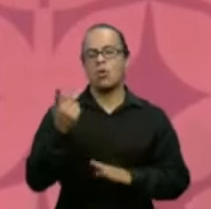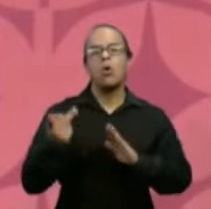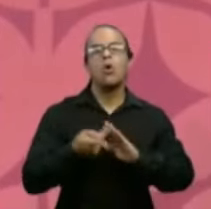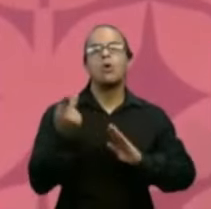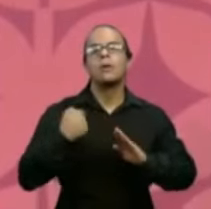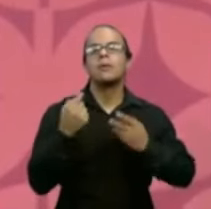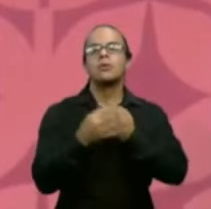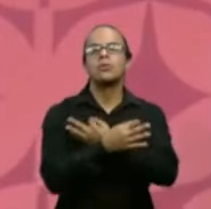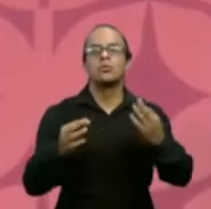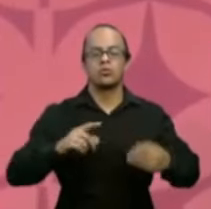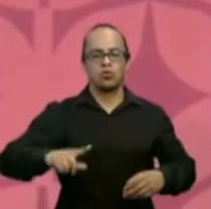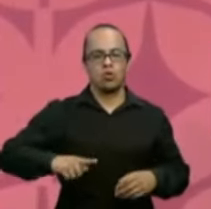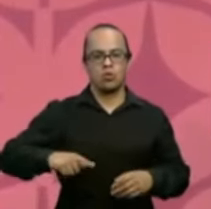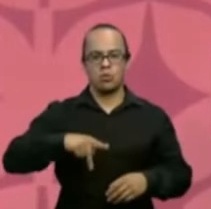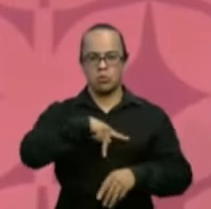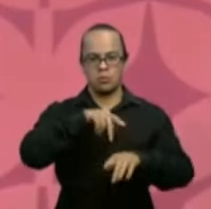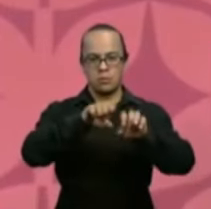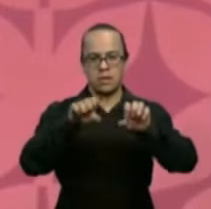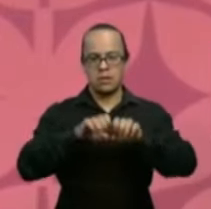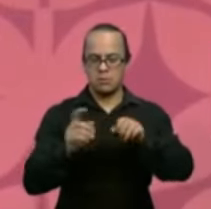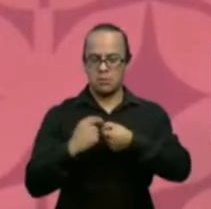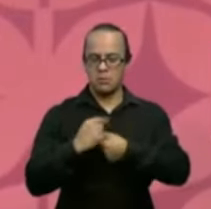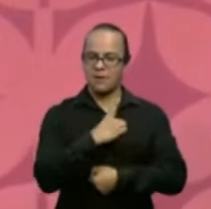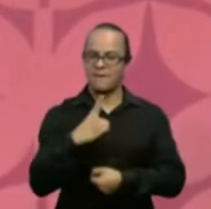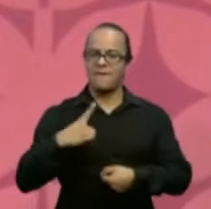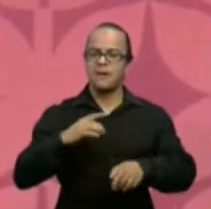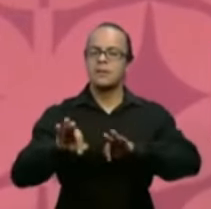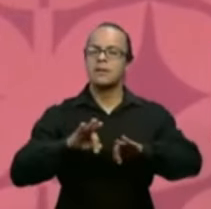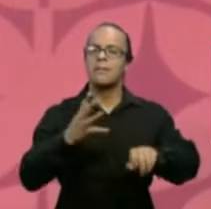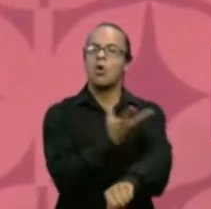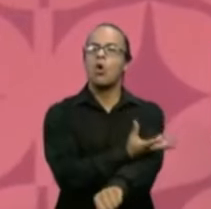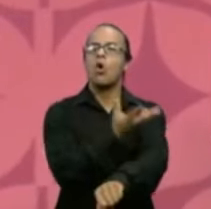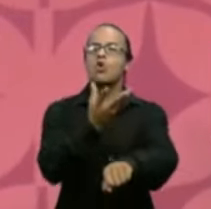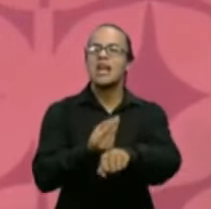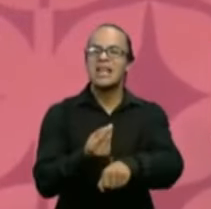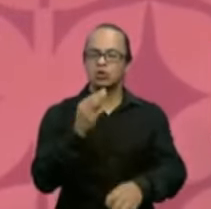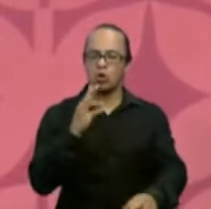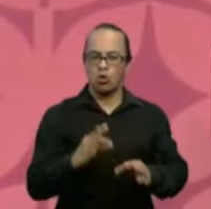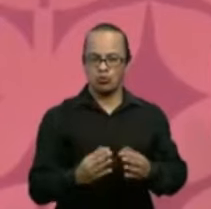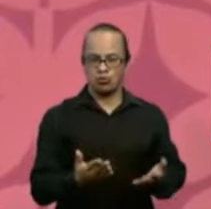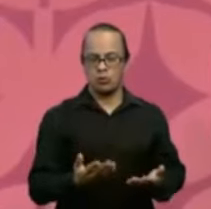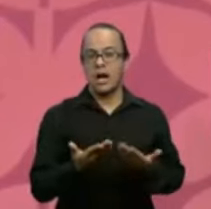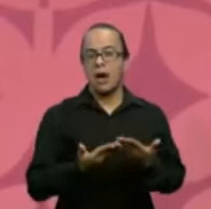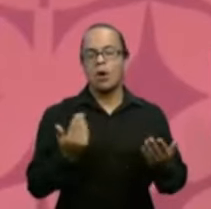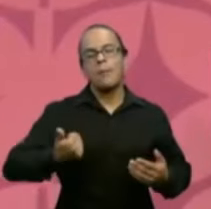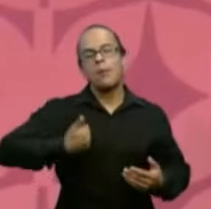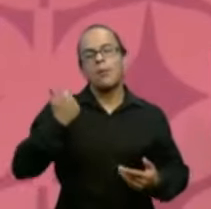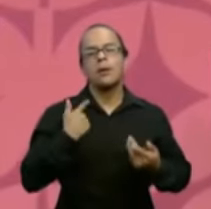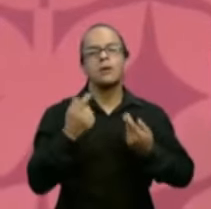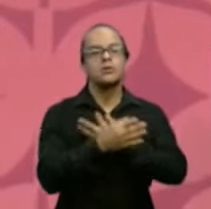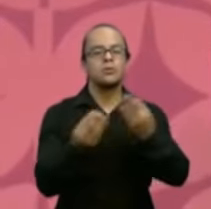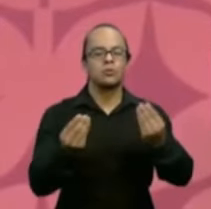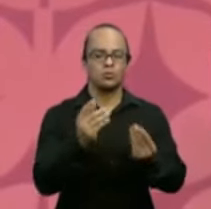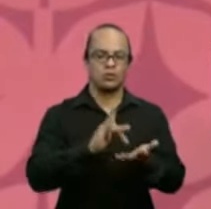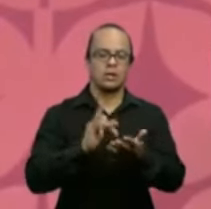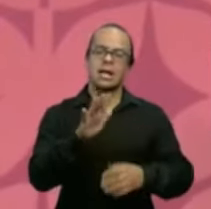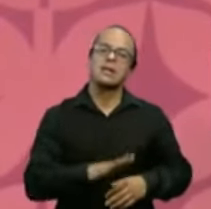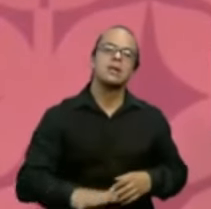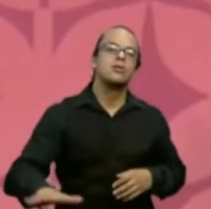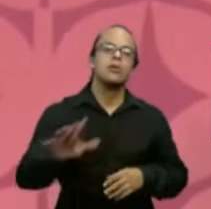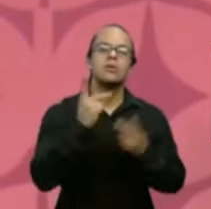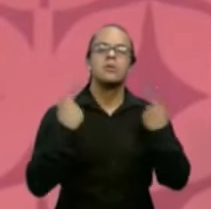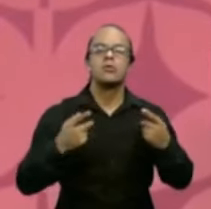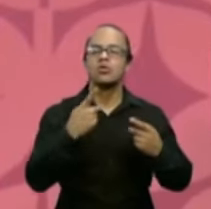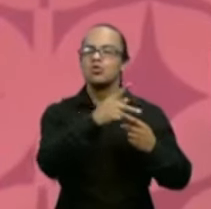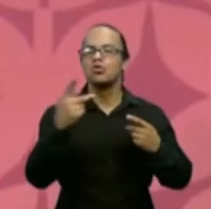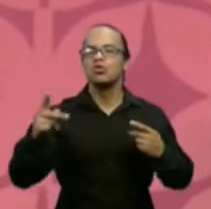los funcionarios de mi gobierno actúen con honestidad. Aprovecho para agradecer a todas las personas que me compartieron sus